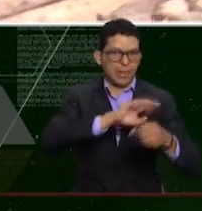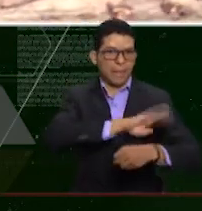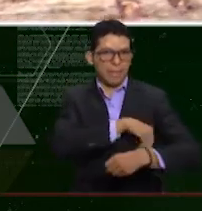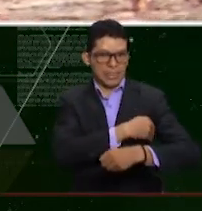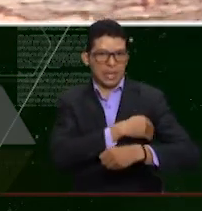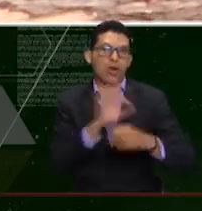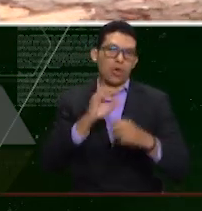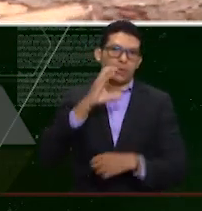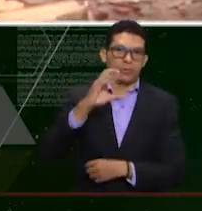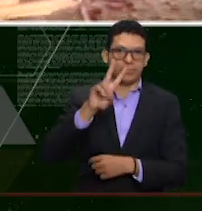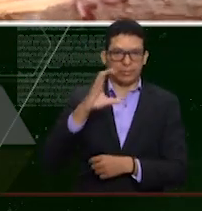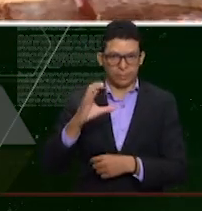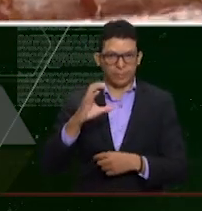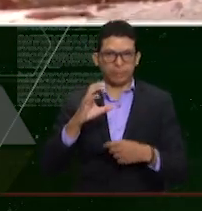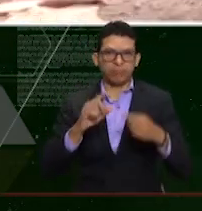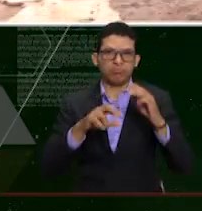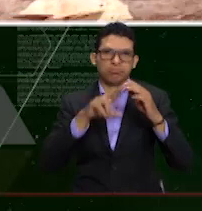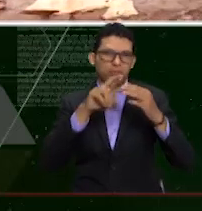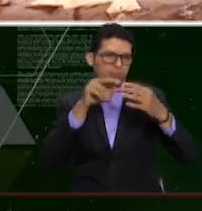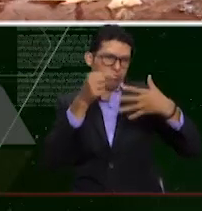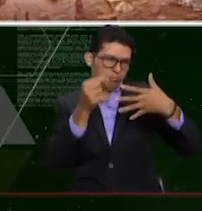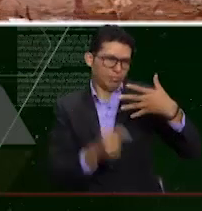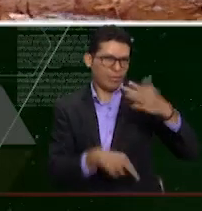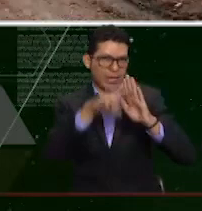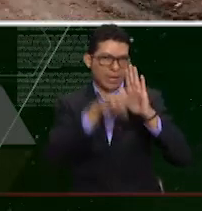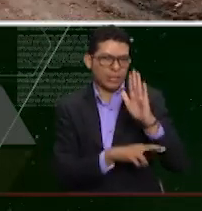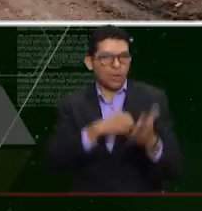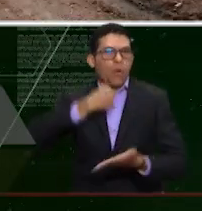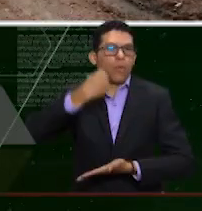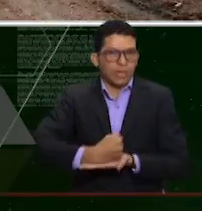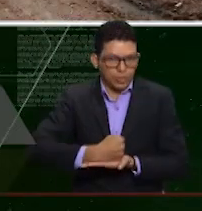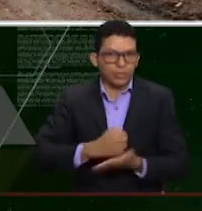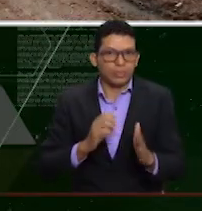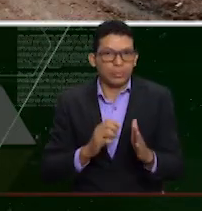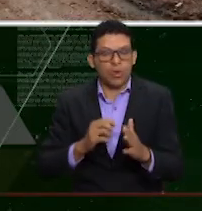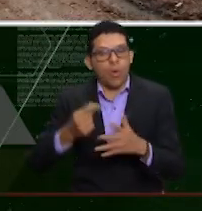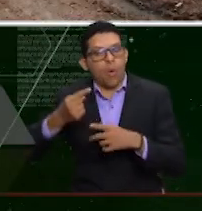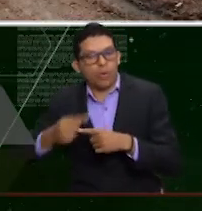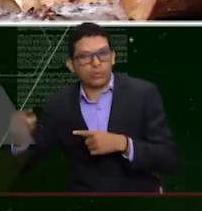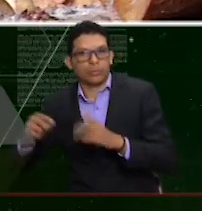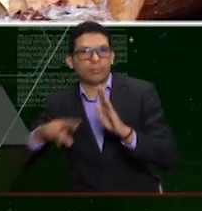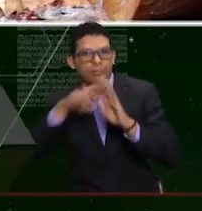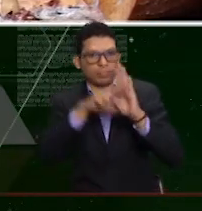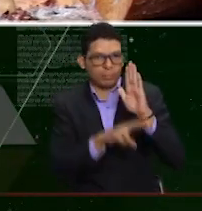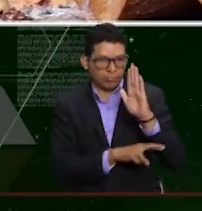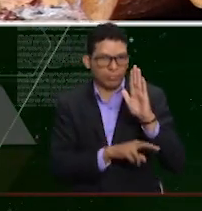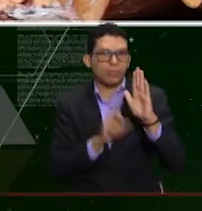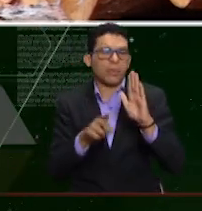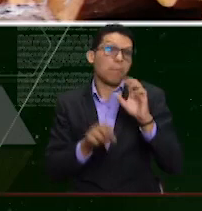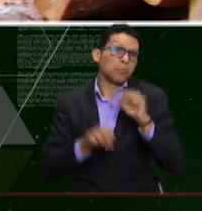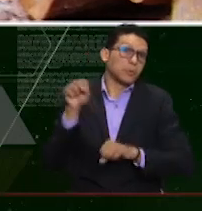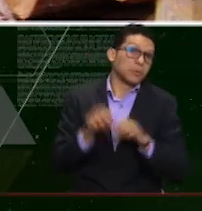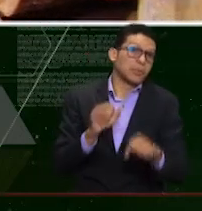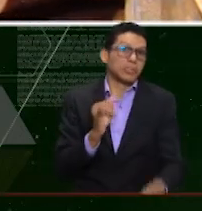deben cumplir unos requisitos obligatorios y otros requisitos que son de manera